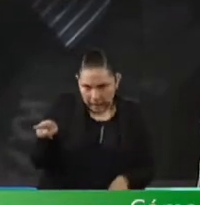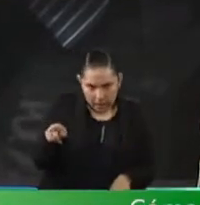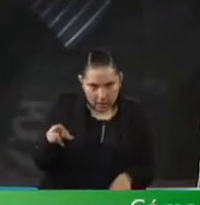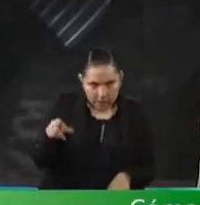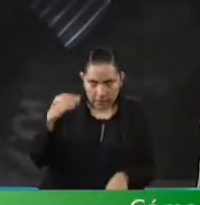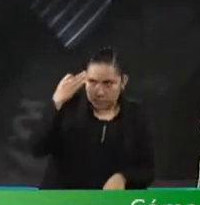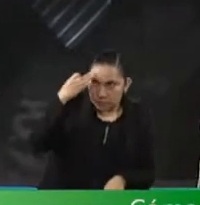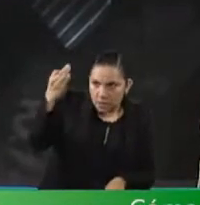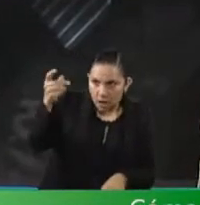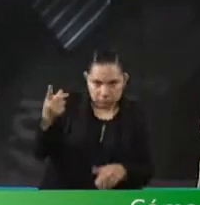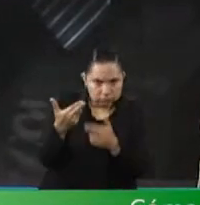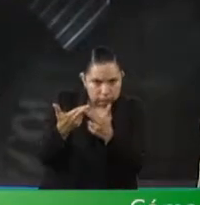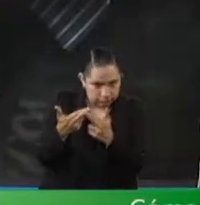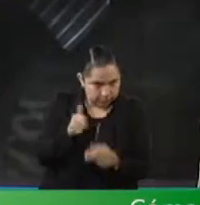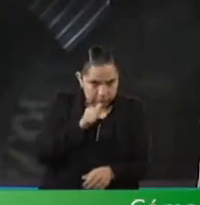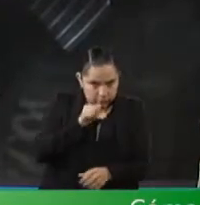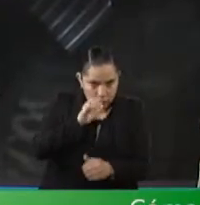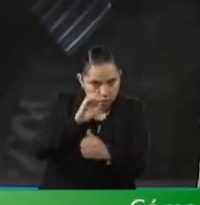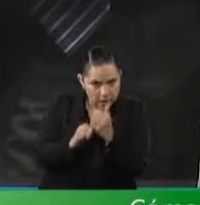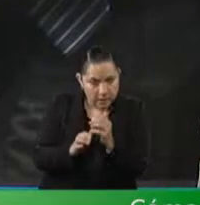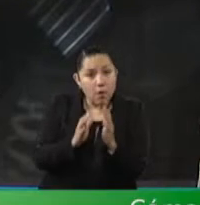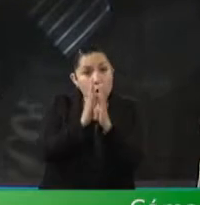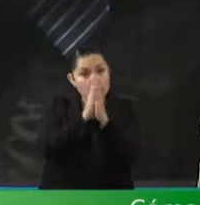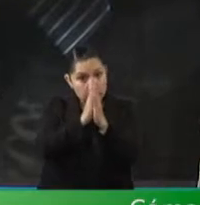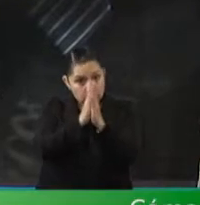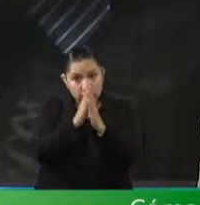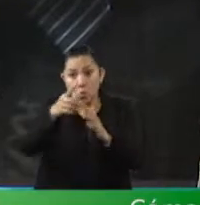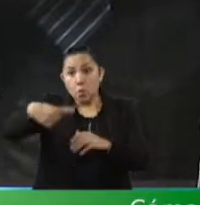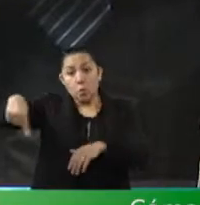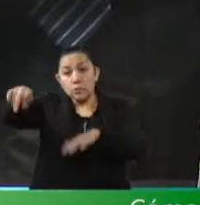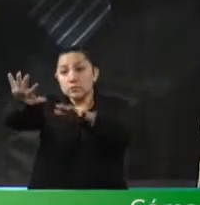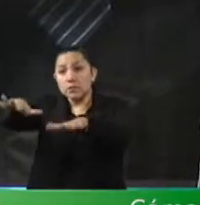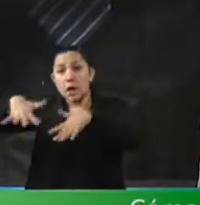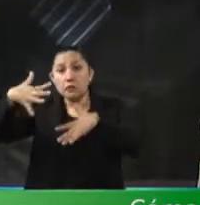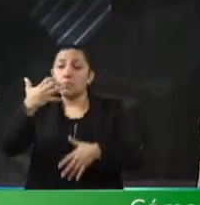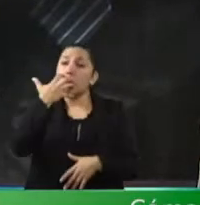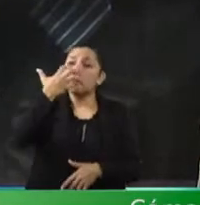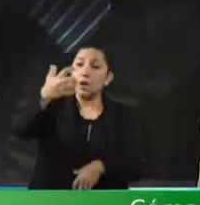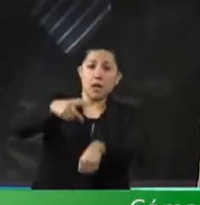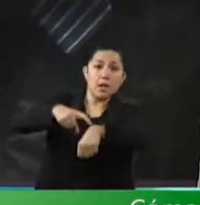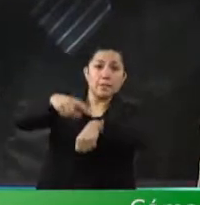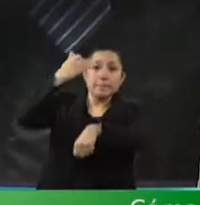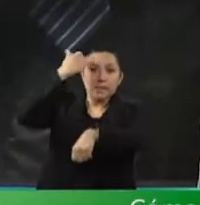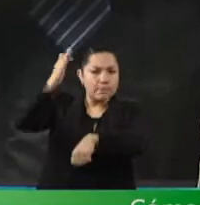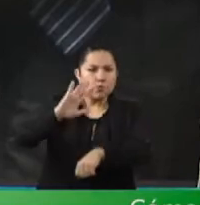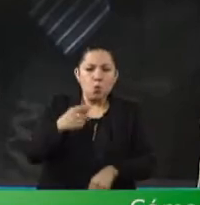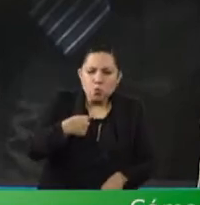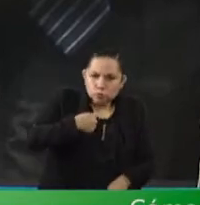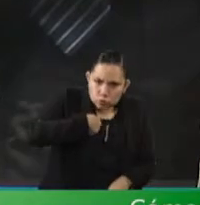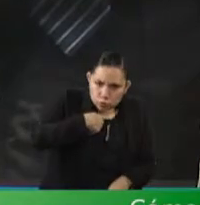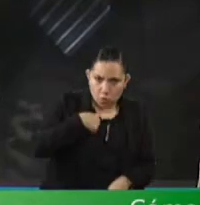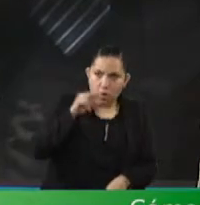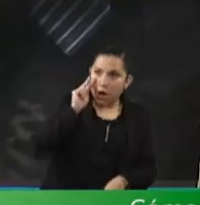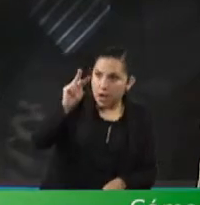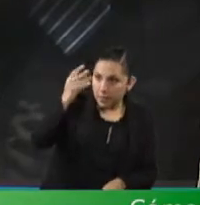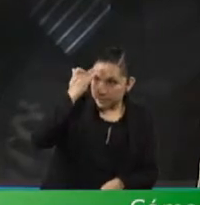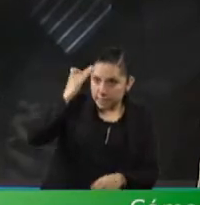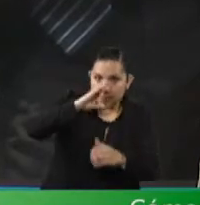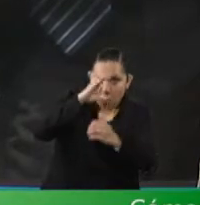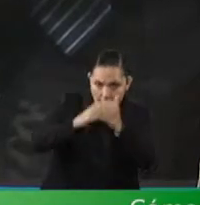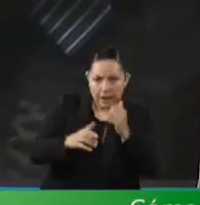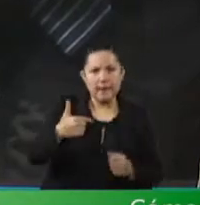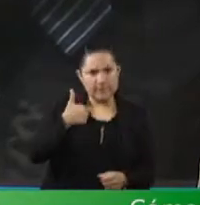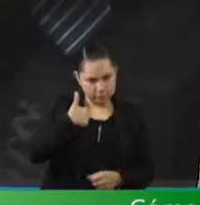orador le recuerdo a la asamblea que los llamados a tiempo se hacen desde la presidencia cuando ya ha concluido el tiempo por favor permitan que el orador